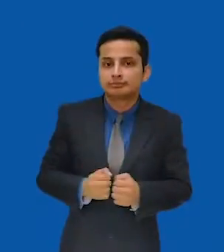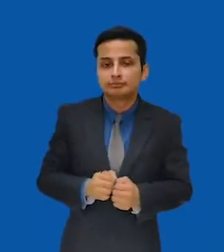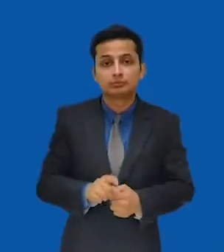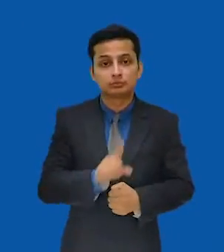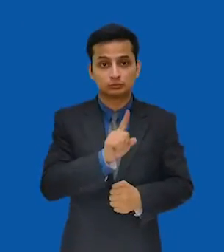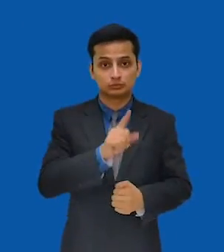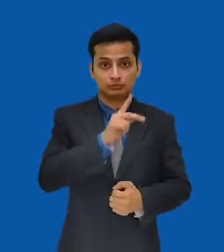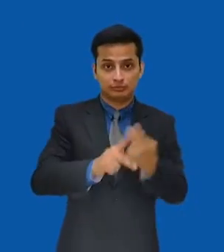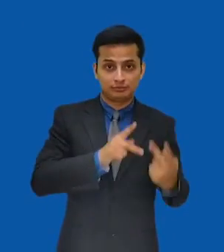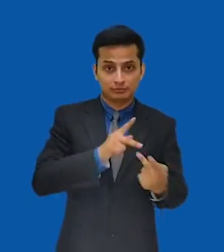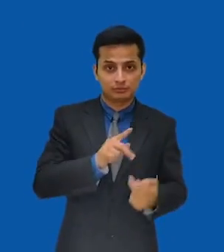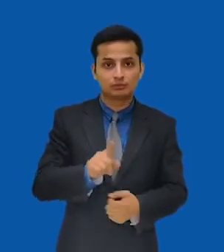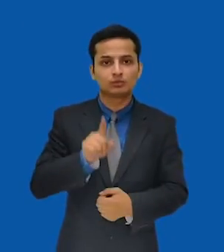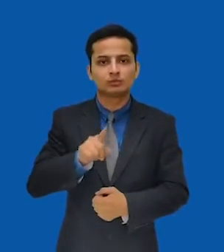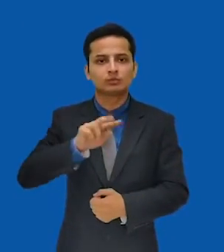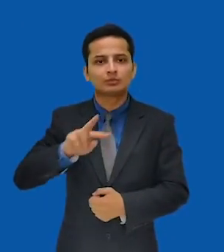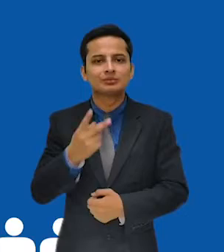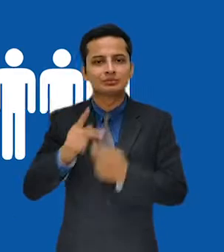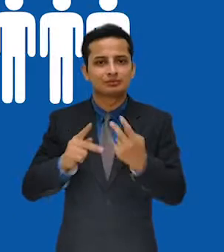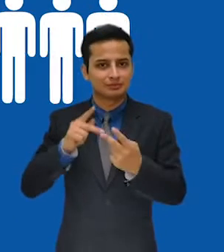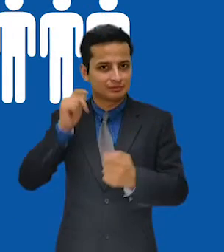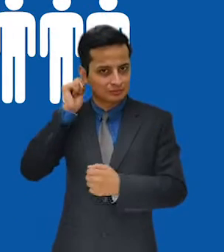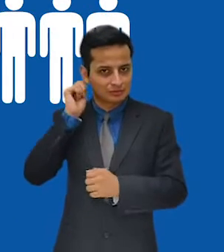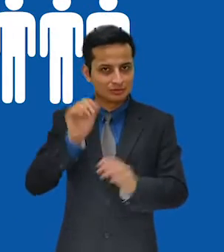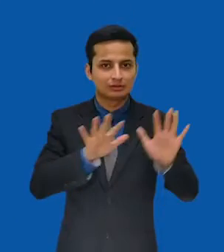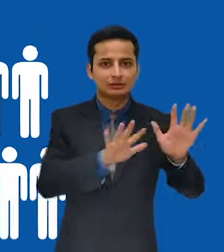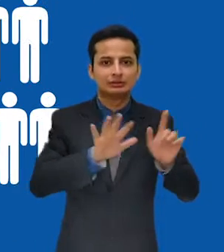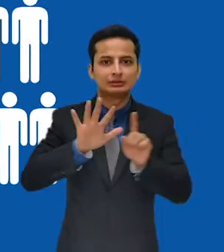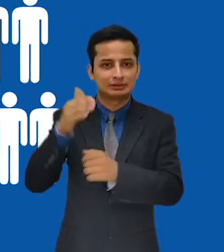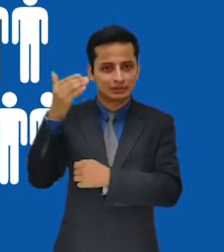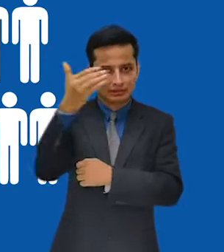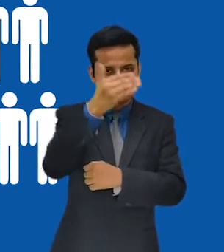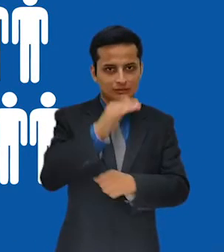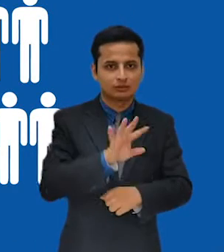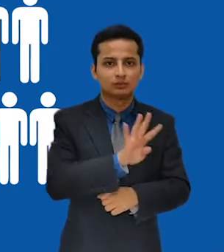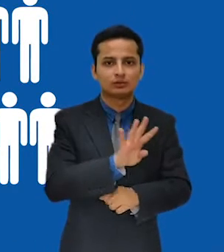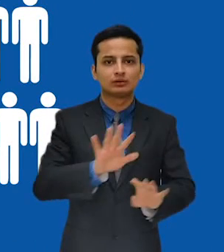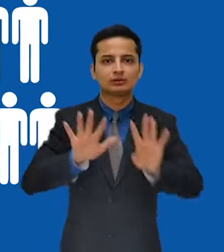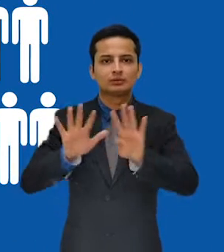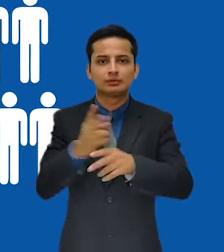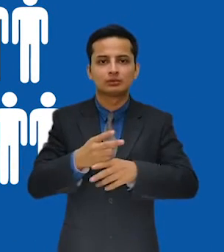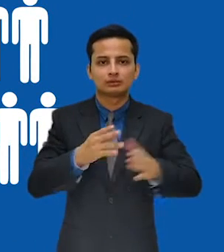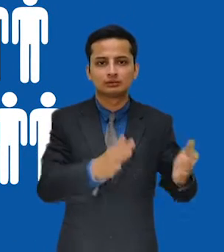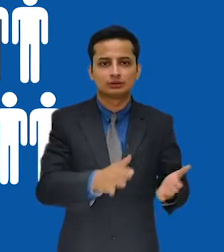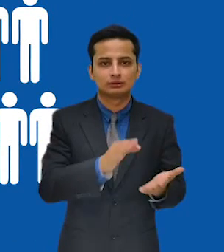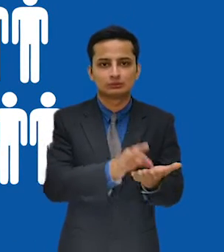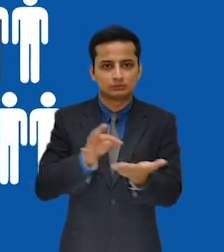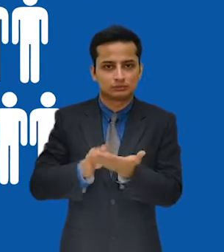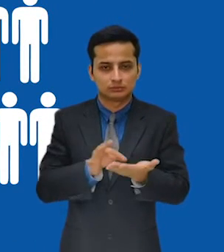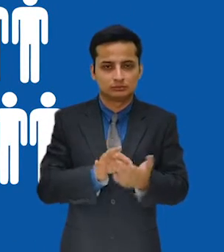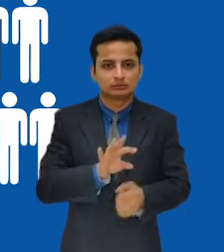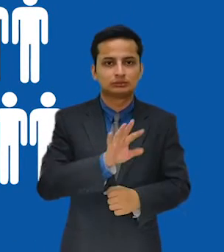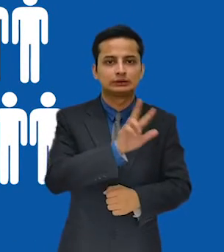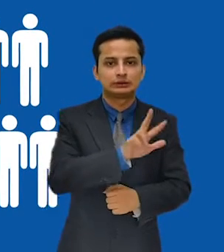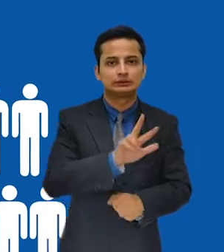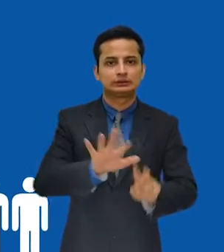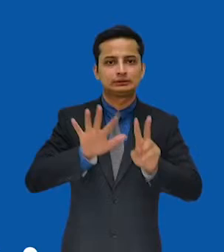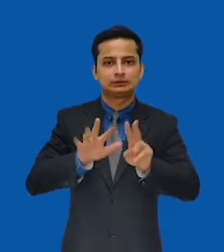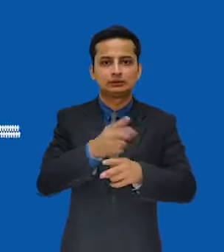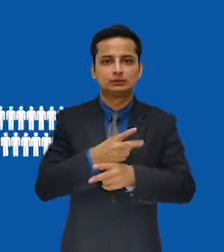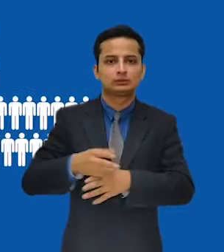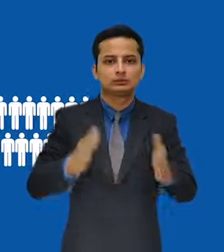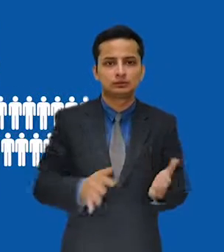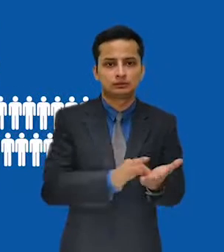eligió un prefecto y una viceprefecta, 16 alcaldes, 49 concejales urbanos, 37 concejales